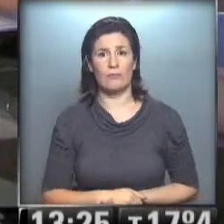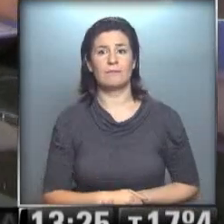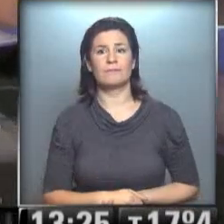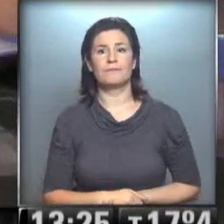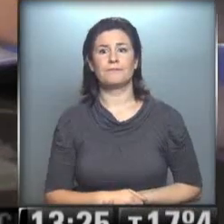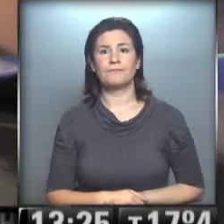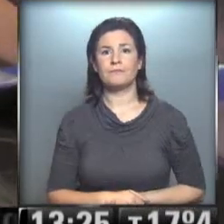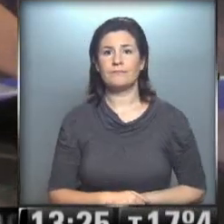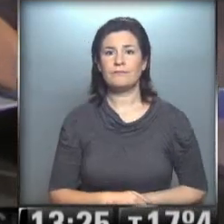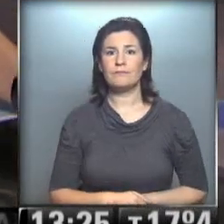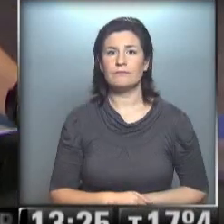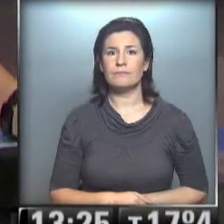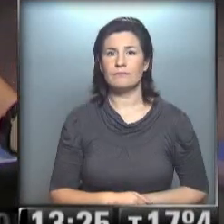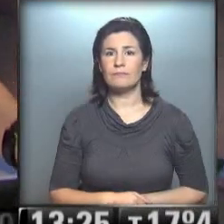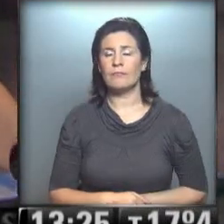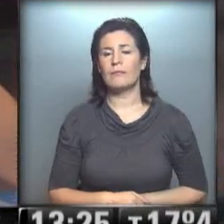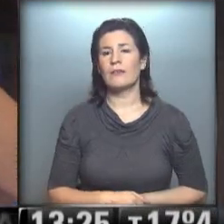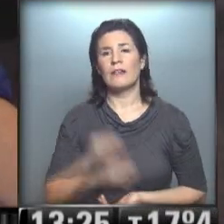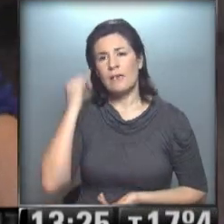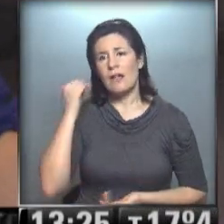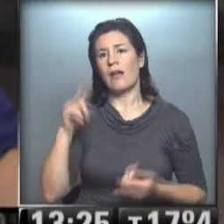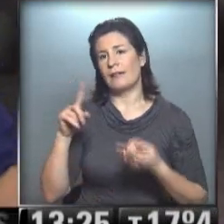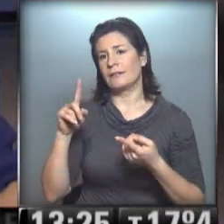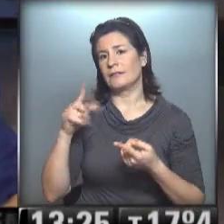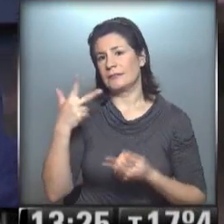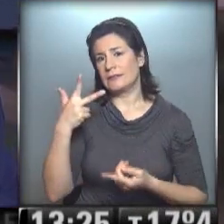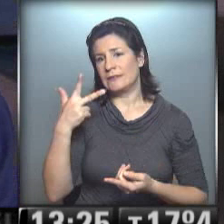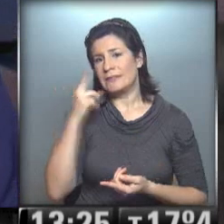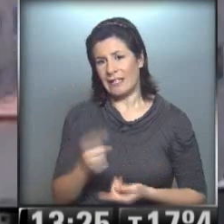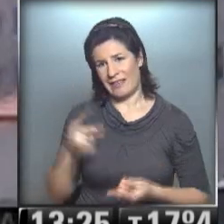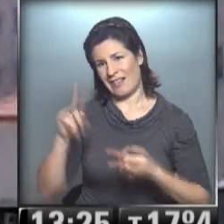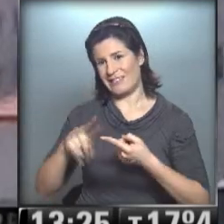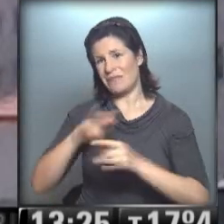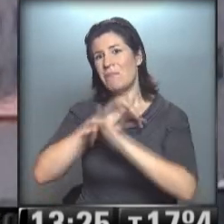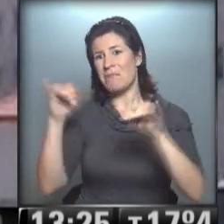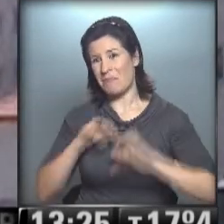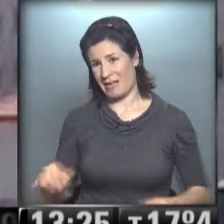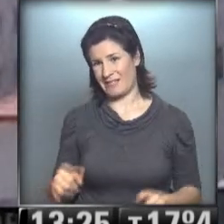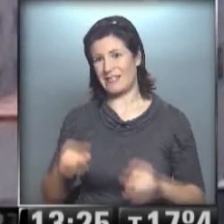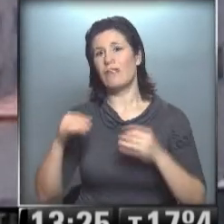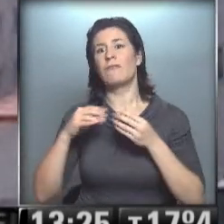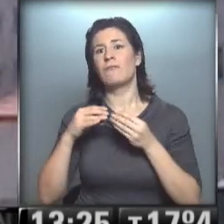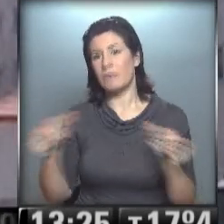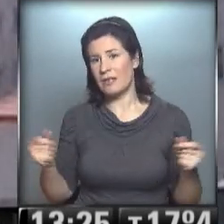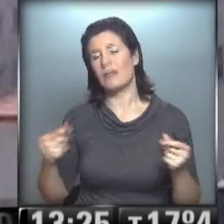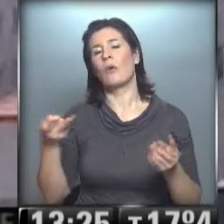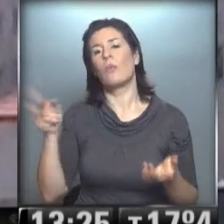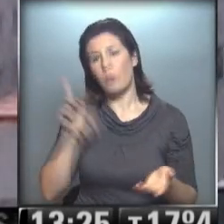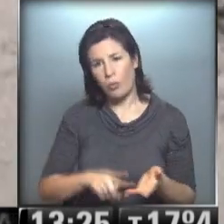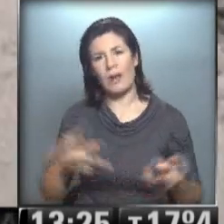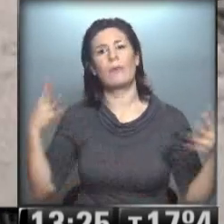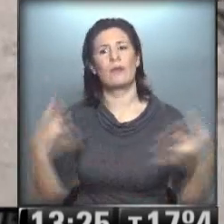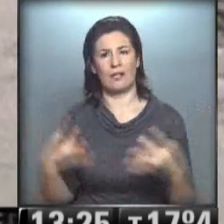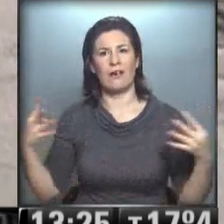culminó sin acuerdo la tregua de 72 horas entre Israel y Palestina. El grupo Hamás, que es el que domina la